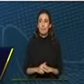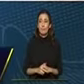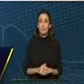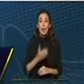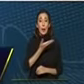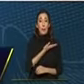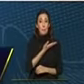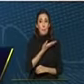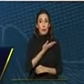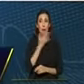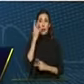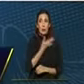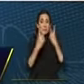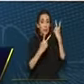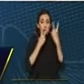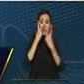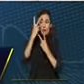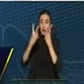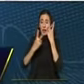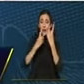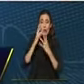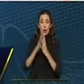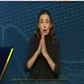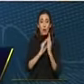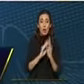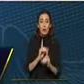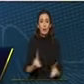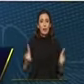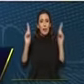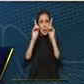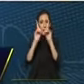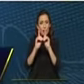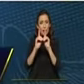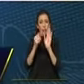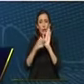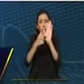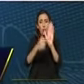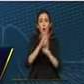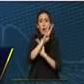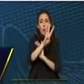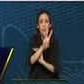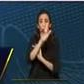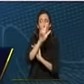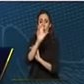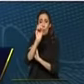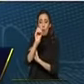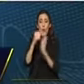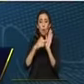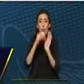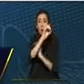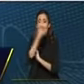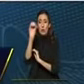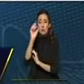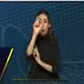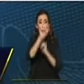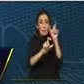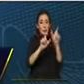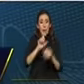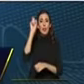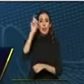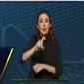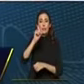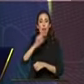Esas Manuelas recorren el país y han levantado ya el registro de 430.000 personas que requieren de toda nuestra